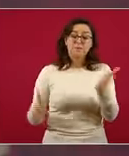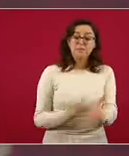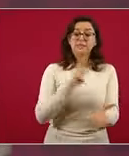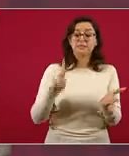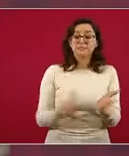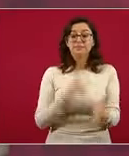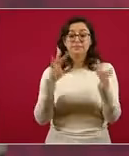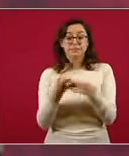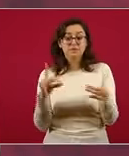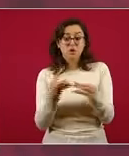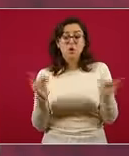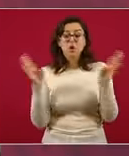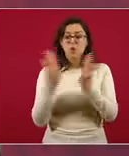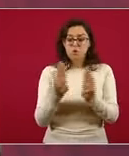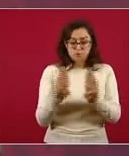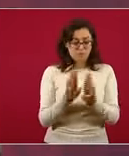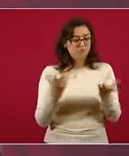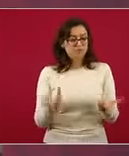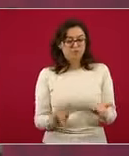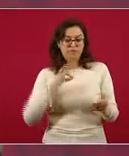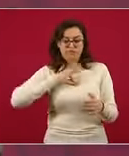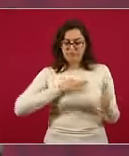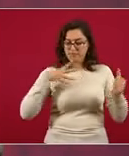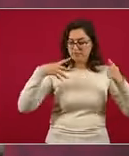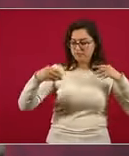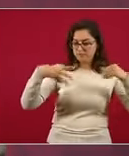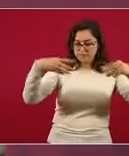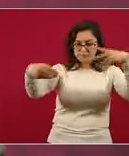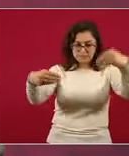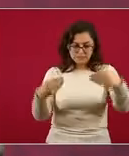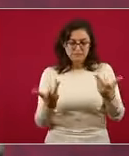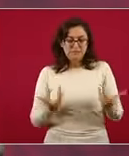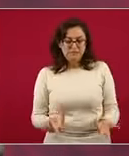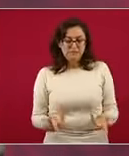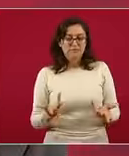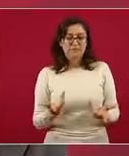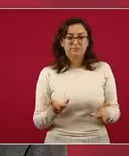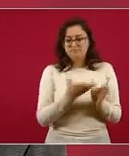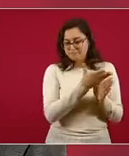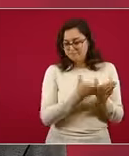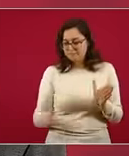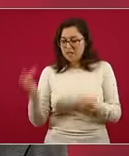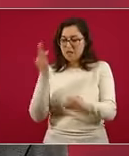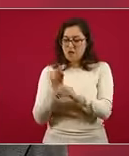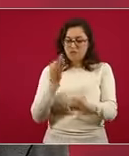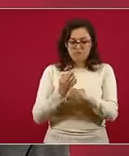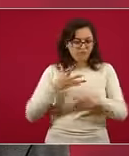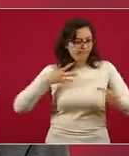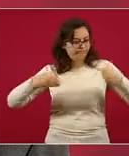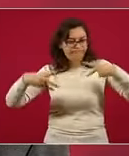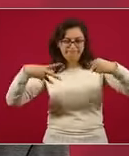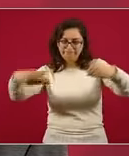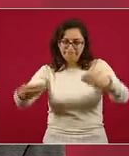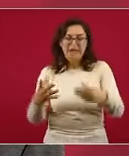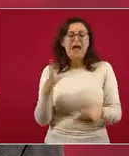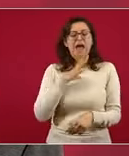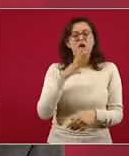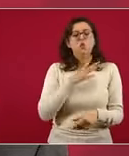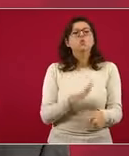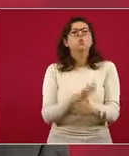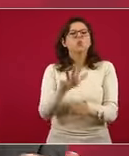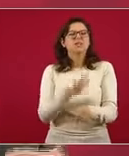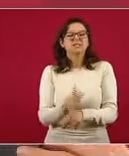anteriores, que está técnicamente definido en la epidemiología científica y se llama momento poblacional de transmisión. ¿Qué quiere decir en términos